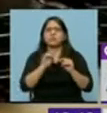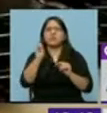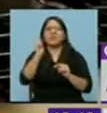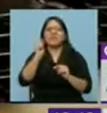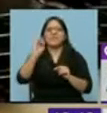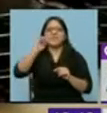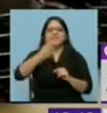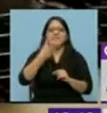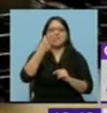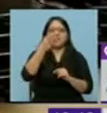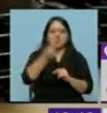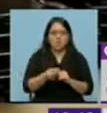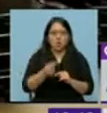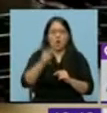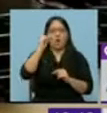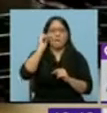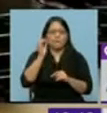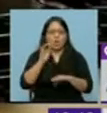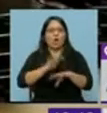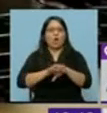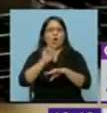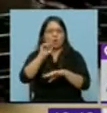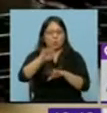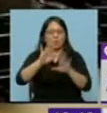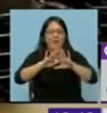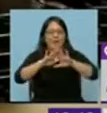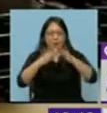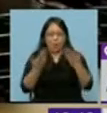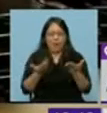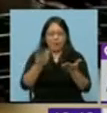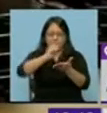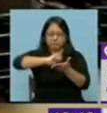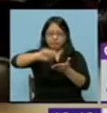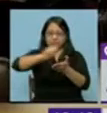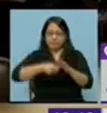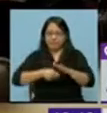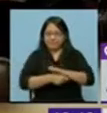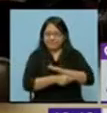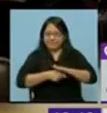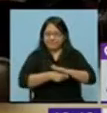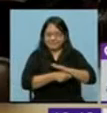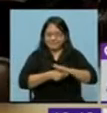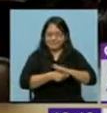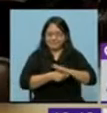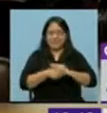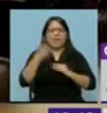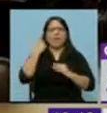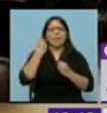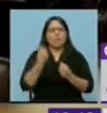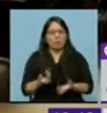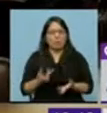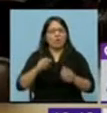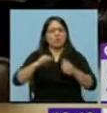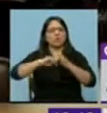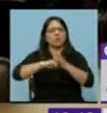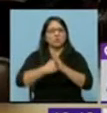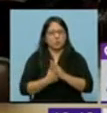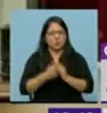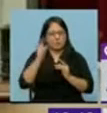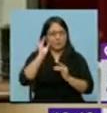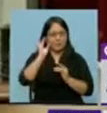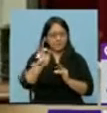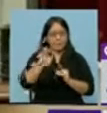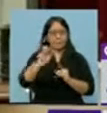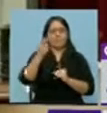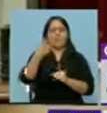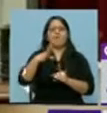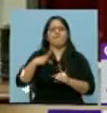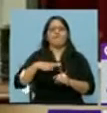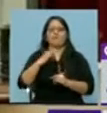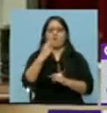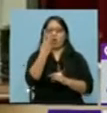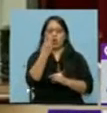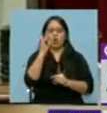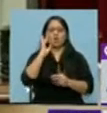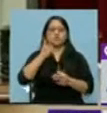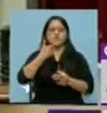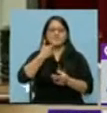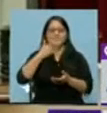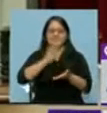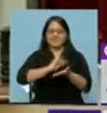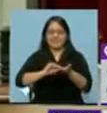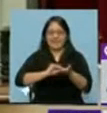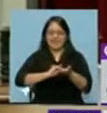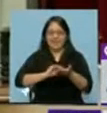Kirchner en la causa por los cuadernos de las coimas. El motivo fue la ausencia de dos senadores de